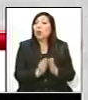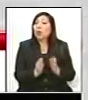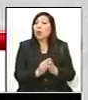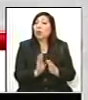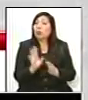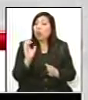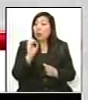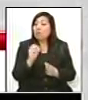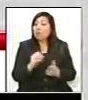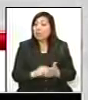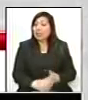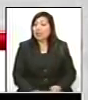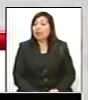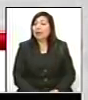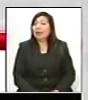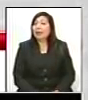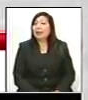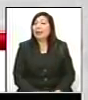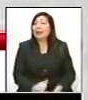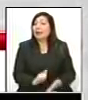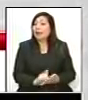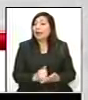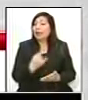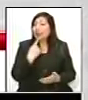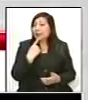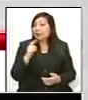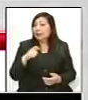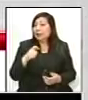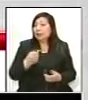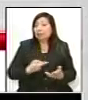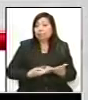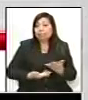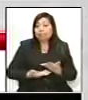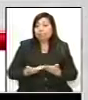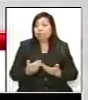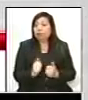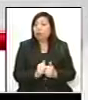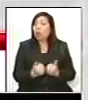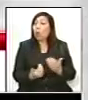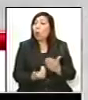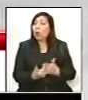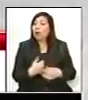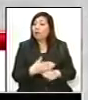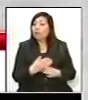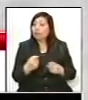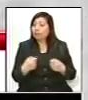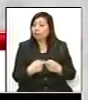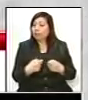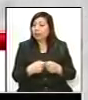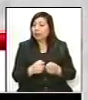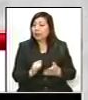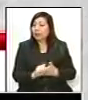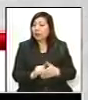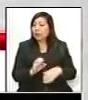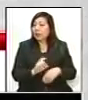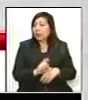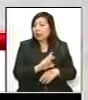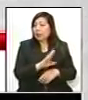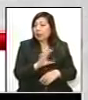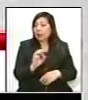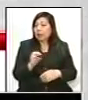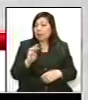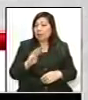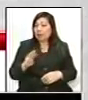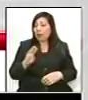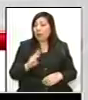su opinión sobre la fecha o fechas en que se requería la entrada en operación de nueva oferta hidroeléctrica con capacidad de 500